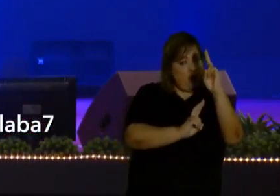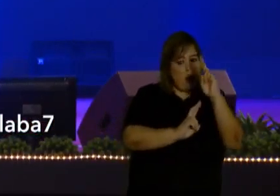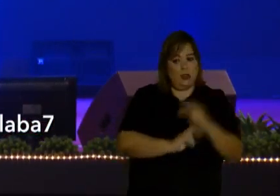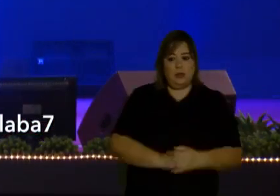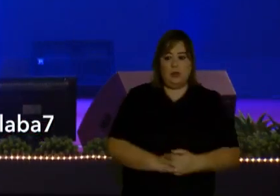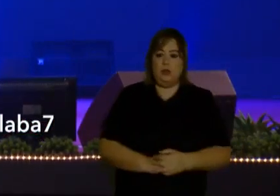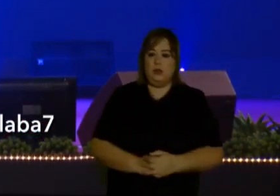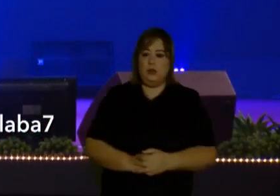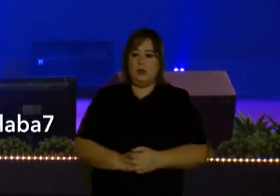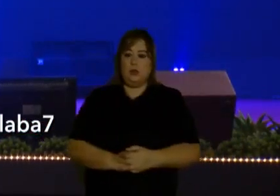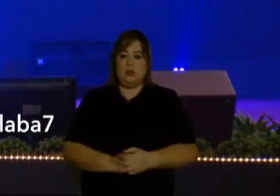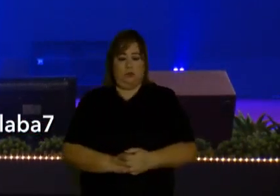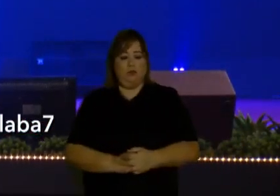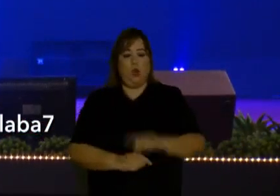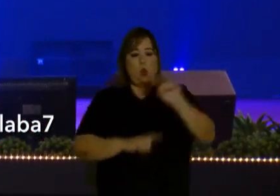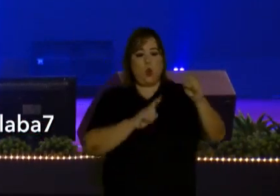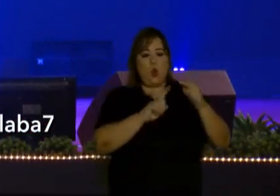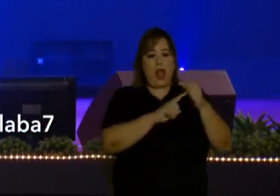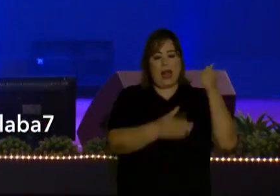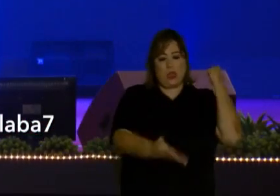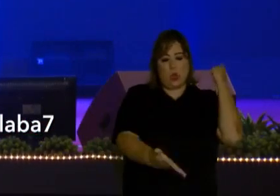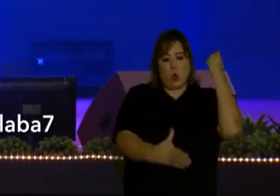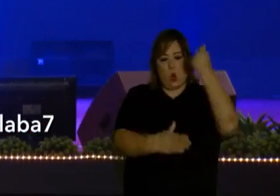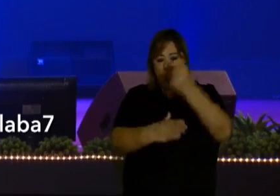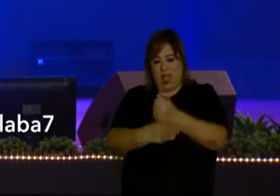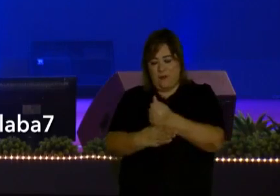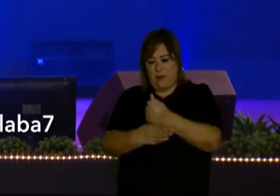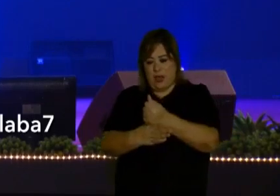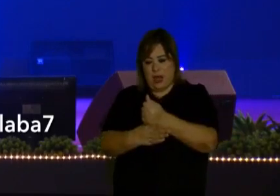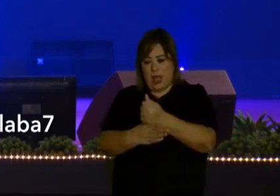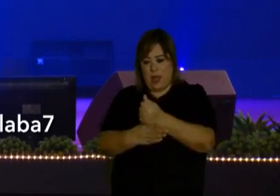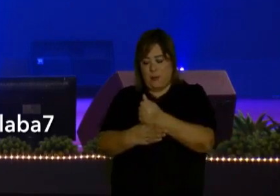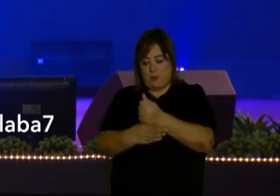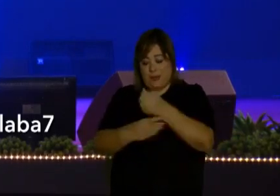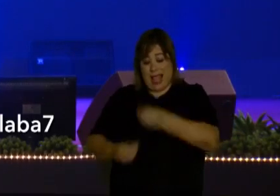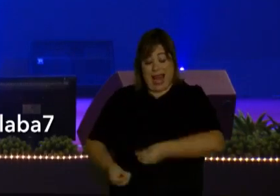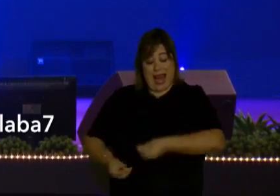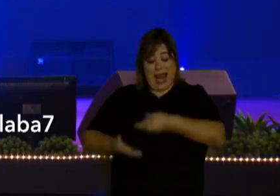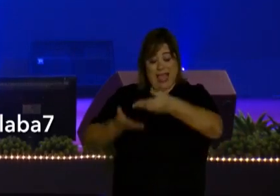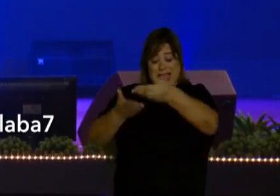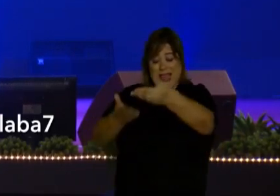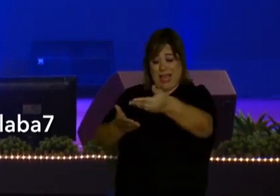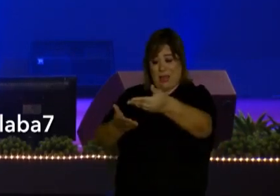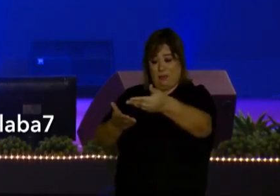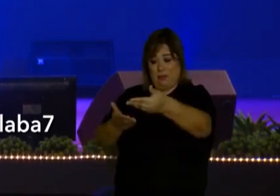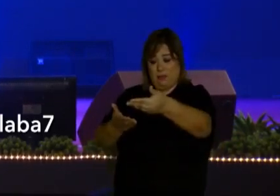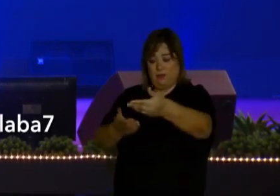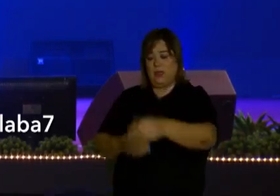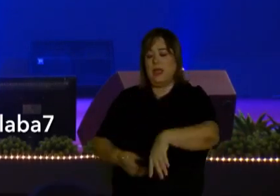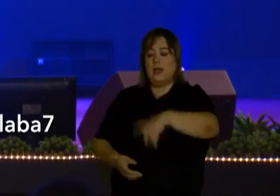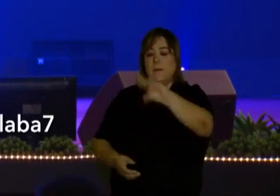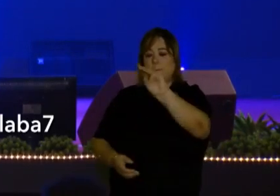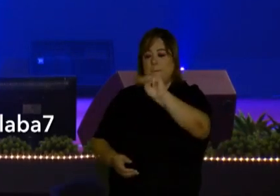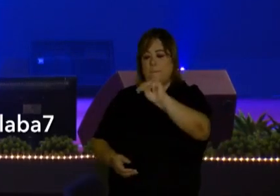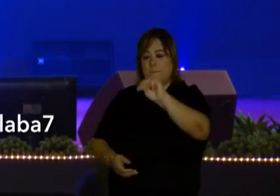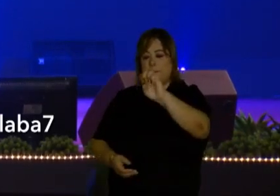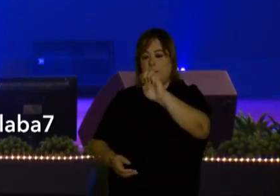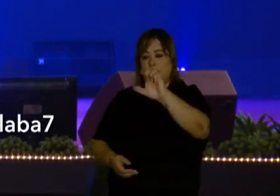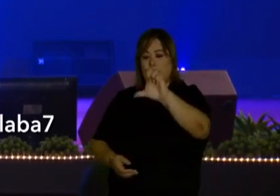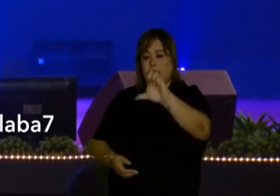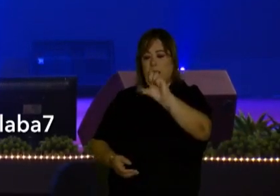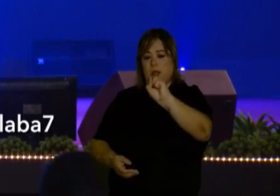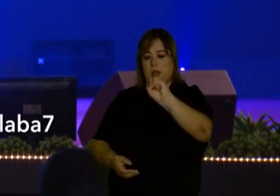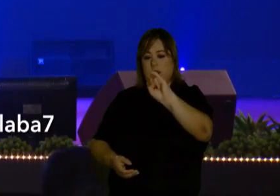diezmo cuando Abraham le diezma a Melquisedec. Melquisedec era tipología de Cristo, porque era un rey y un sumo